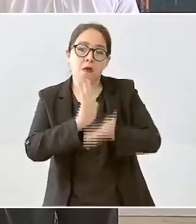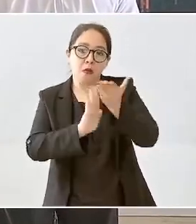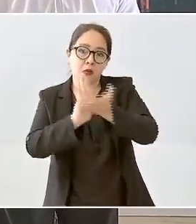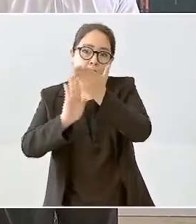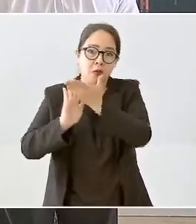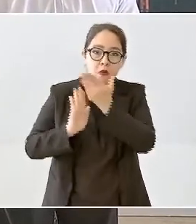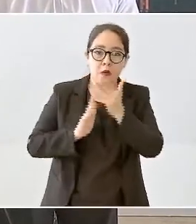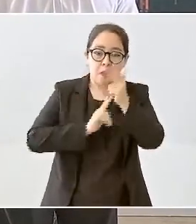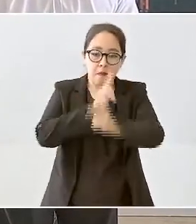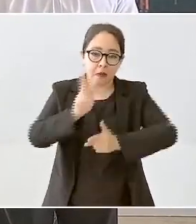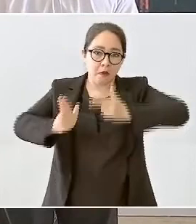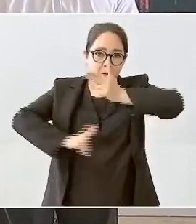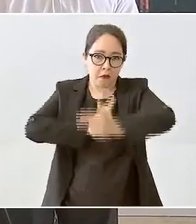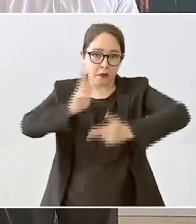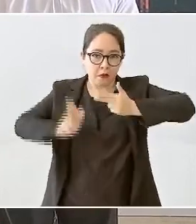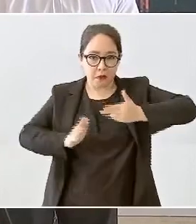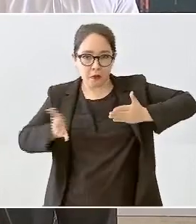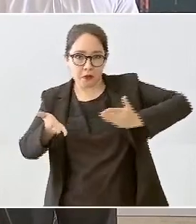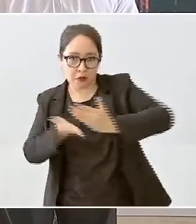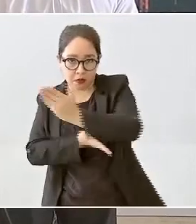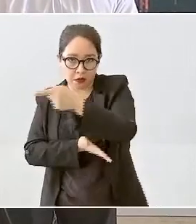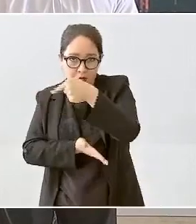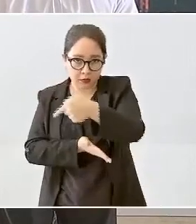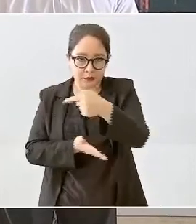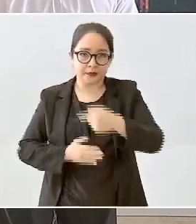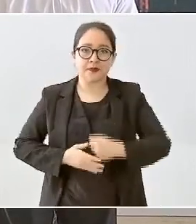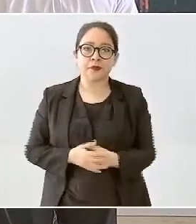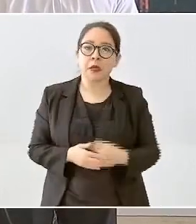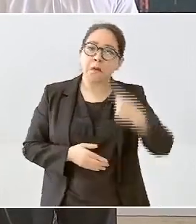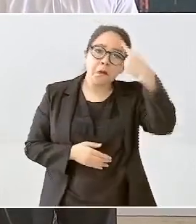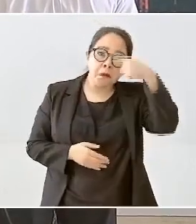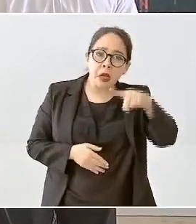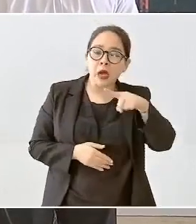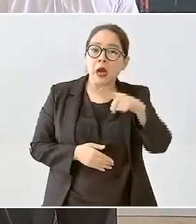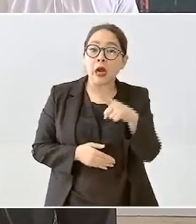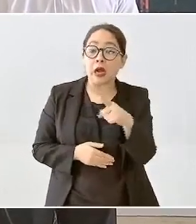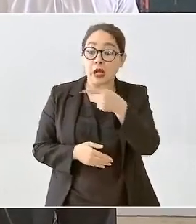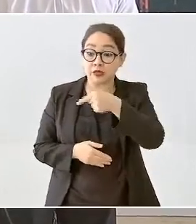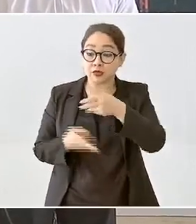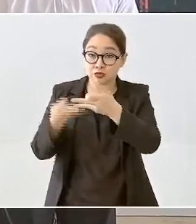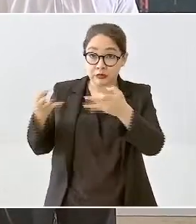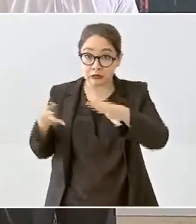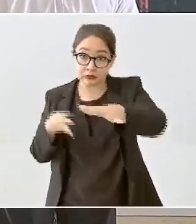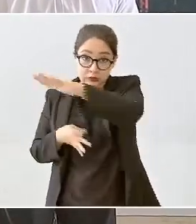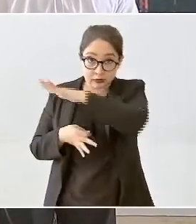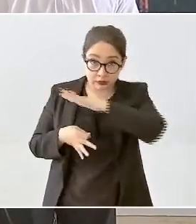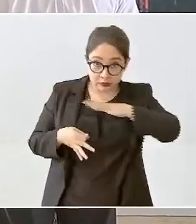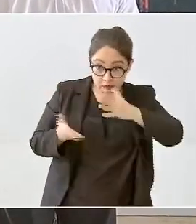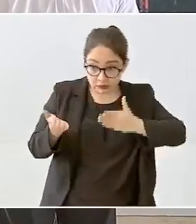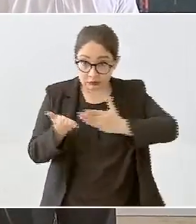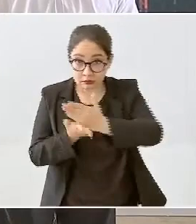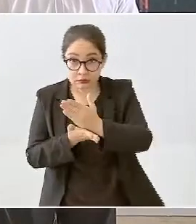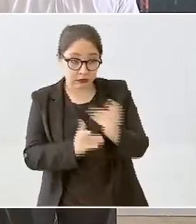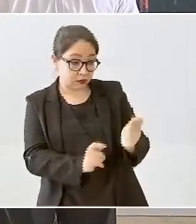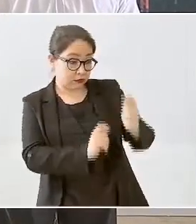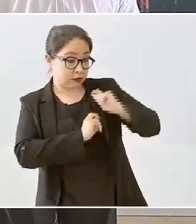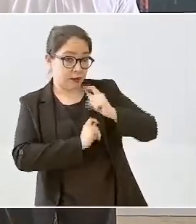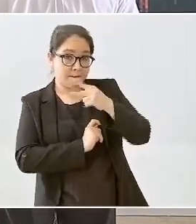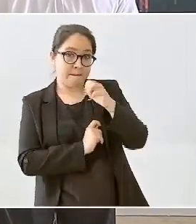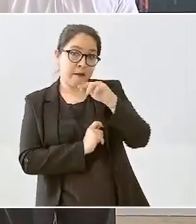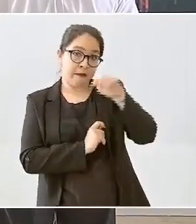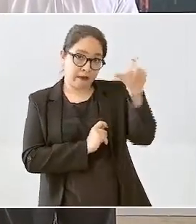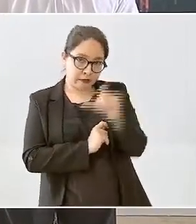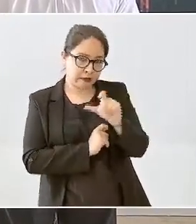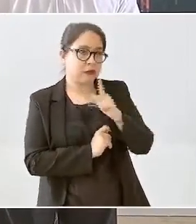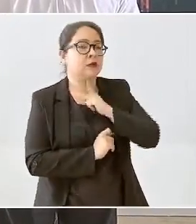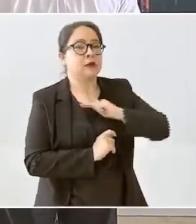acceso ferroviario, que es este que vemos aquí, para primero entrar a estos terrenos que nos cedió Petróleos Mexicanos. Esos terrenos